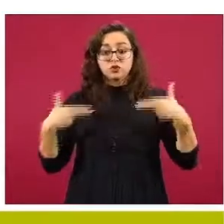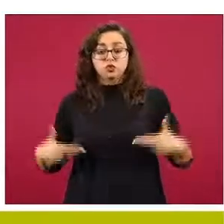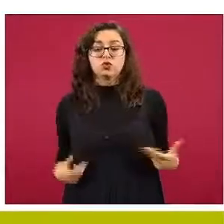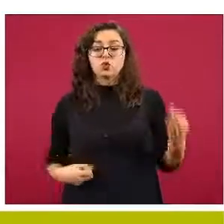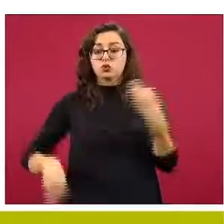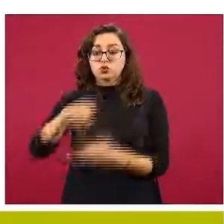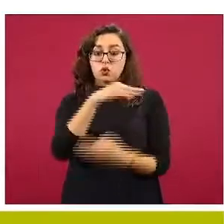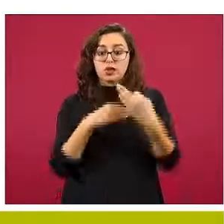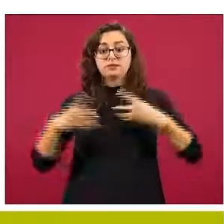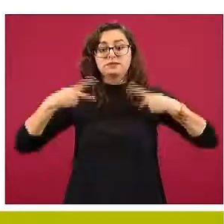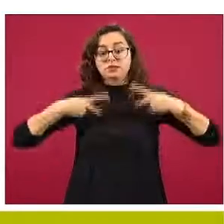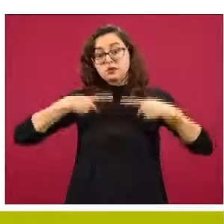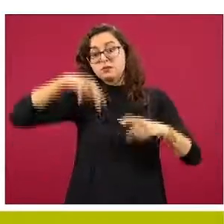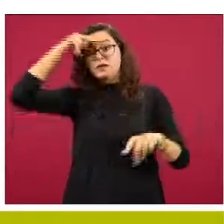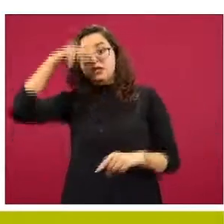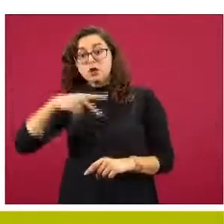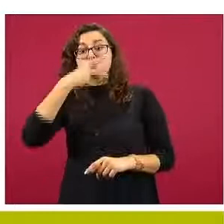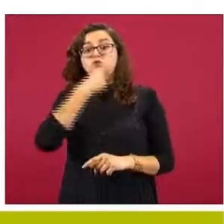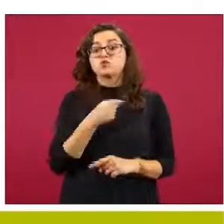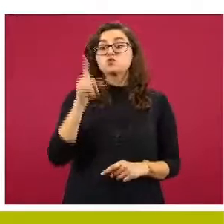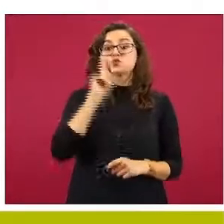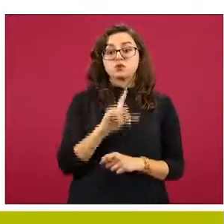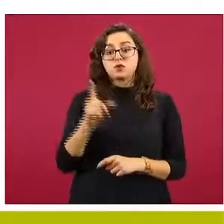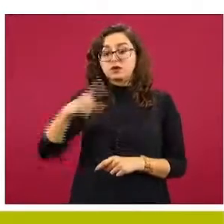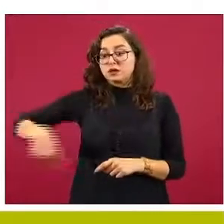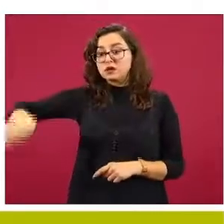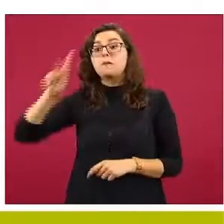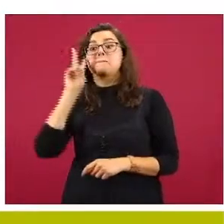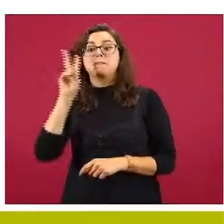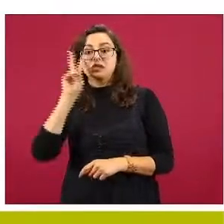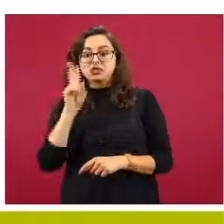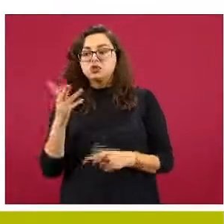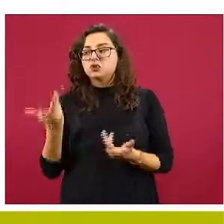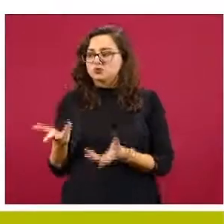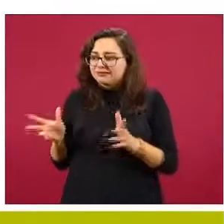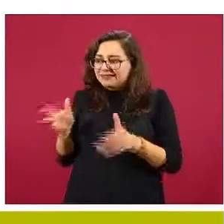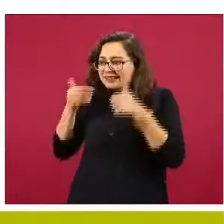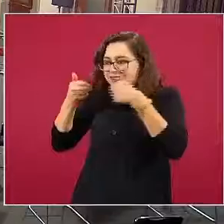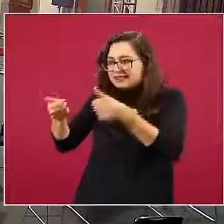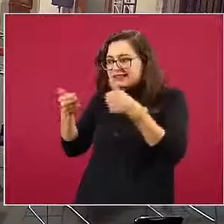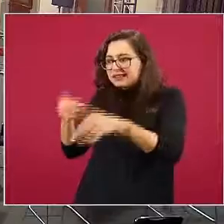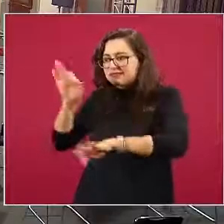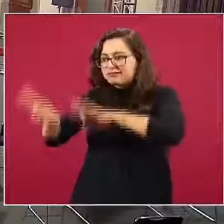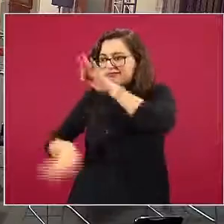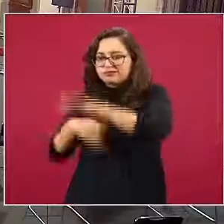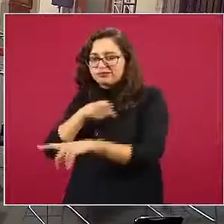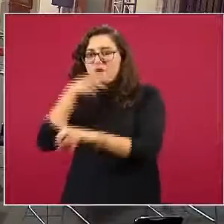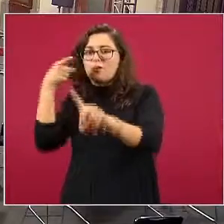las mexicanas y los mexicanos y las personas consumidoras para poder llegar a este objetivo. La que sigue.